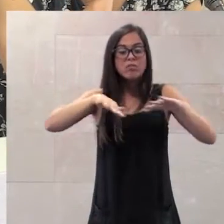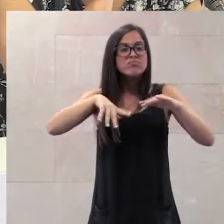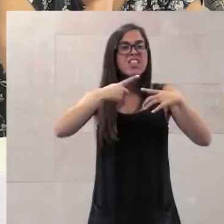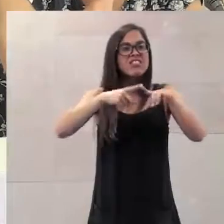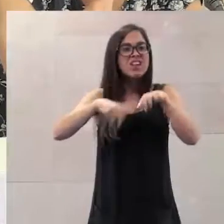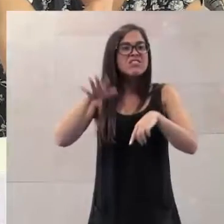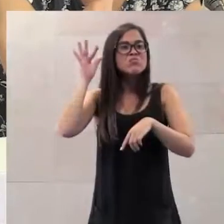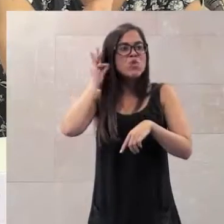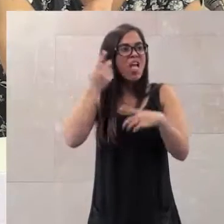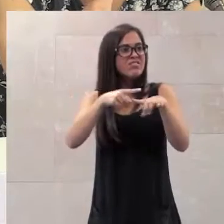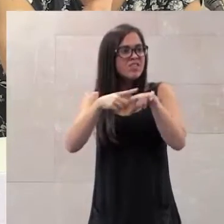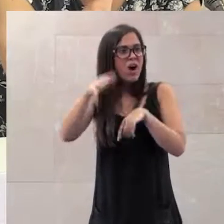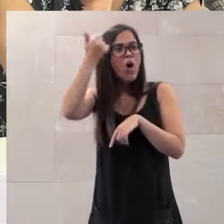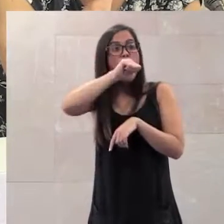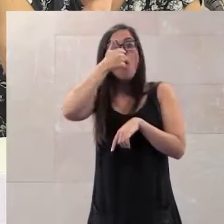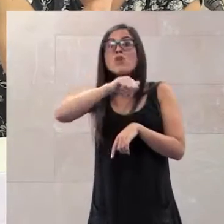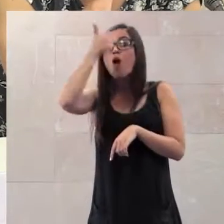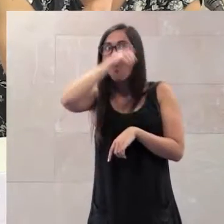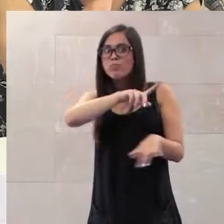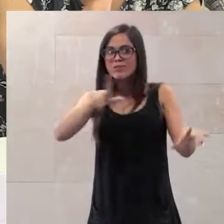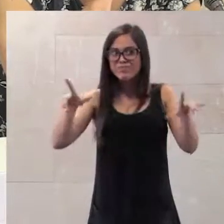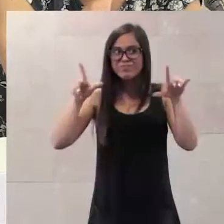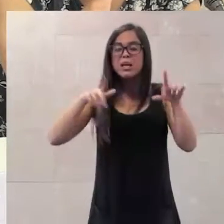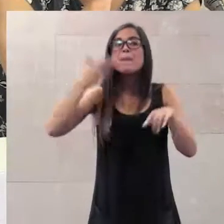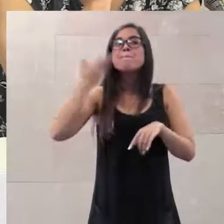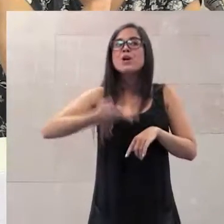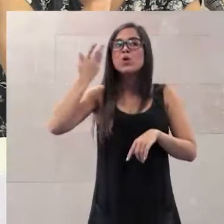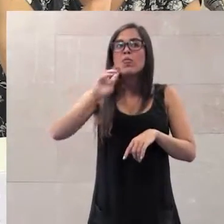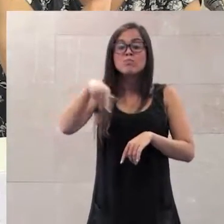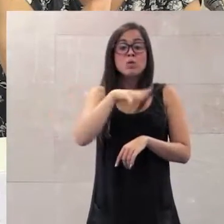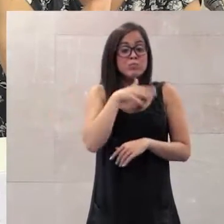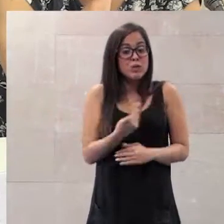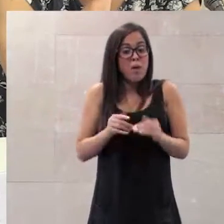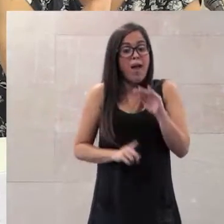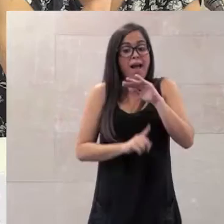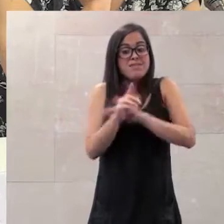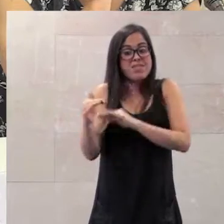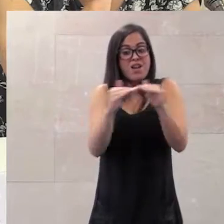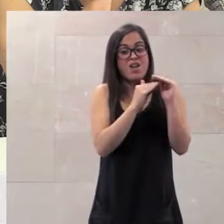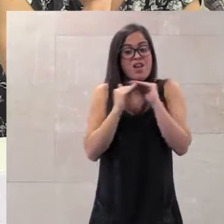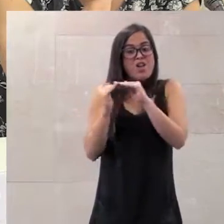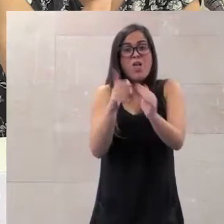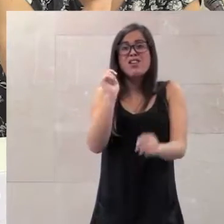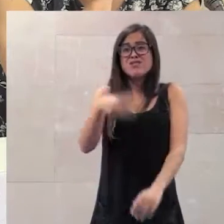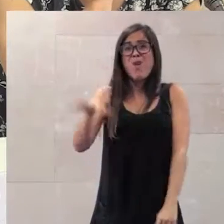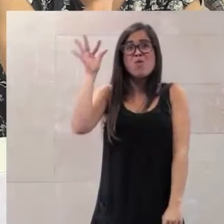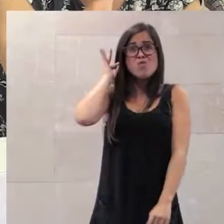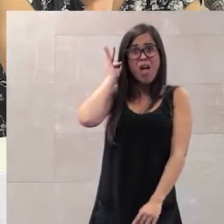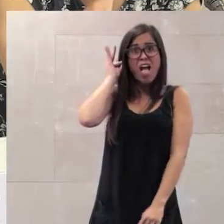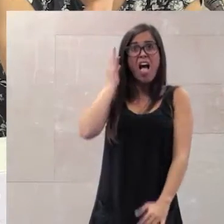mujeres, veo hombres también, que es importantísimo, porque el avance y la igualdad no es solamente una cosa de